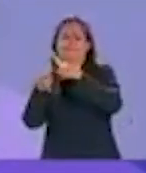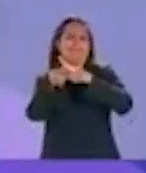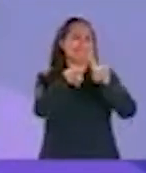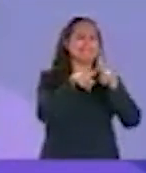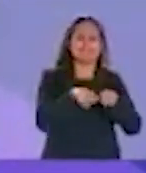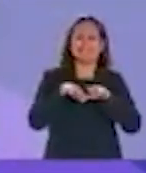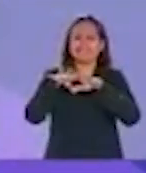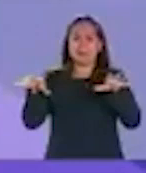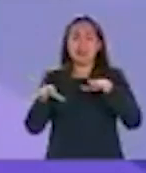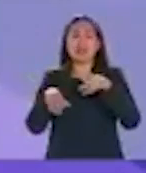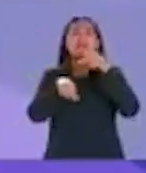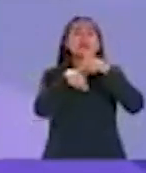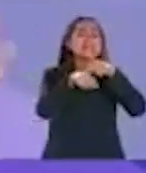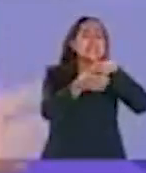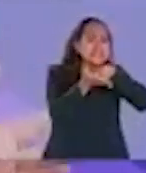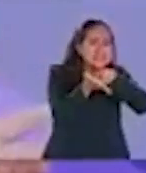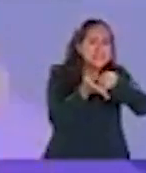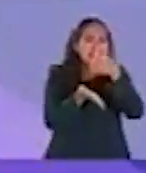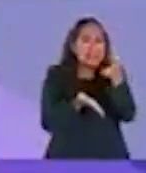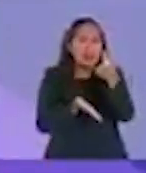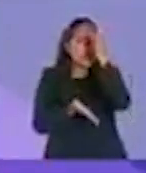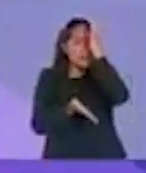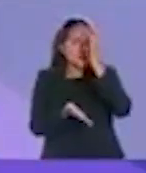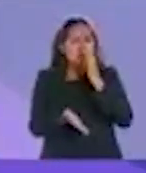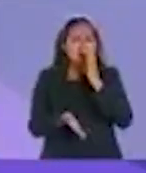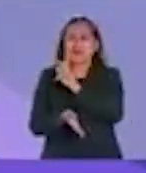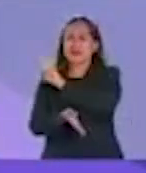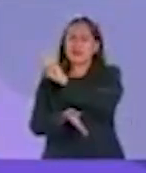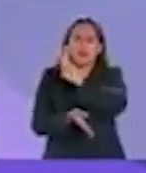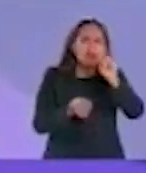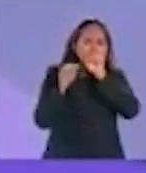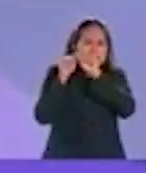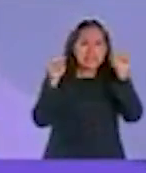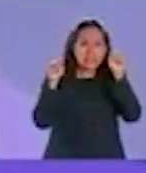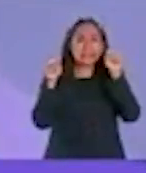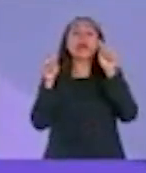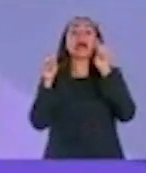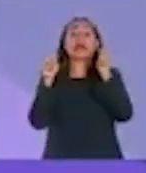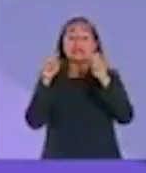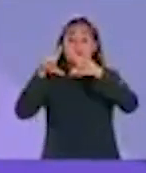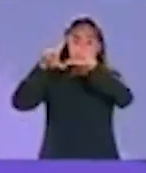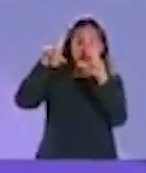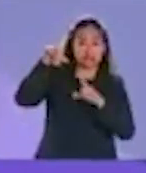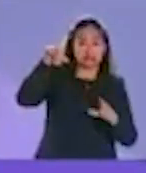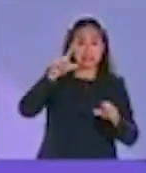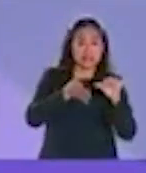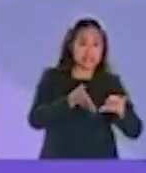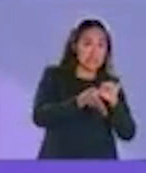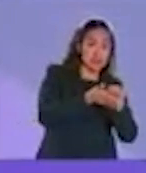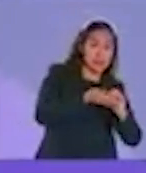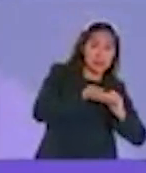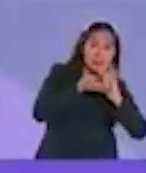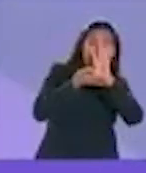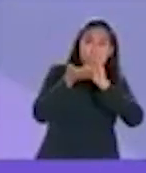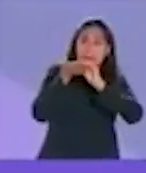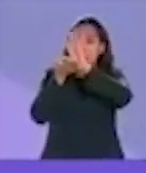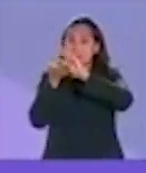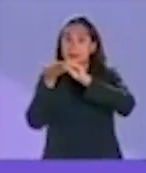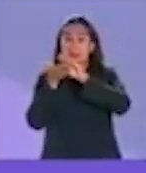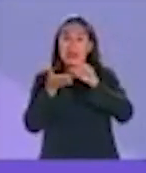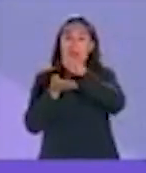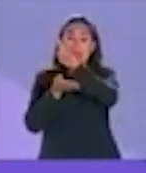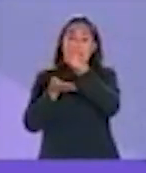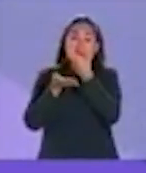negras en coahuila mandando dinero del centro del centro se come todo yo pienso cambiar la ley de coordinación fiscal para que